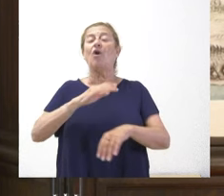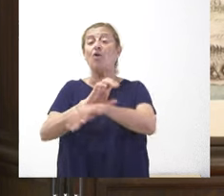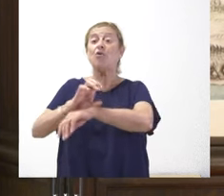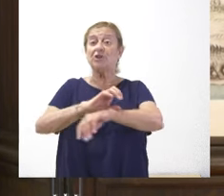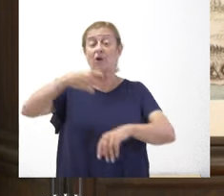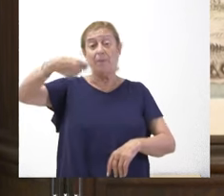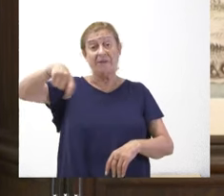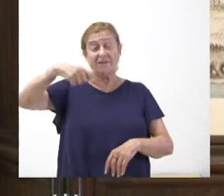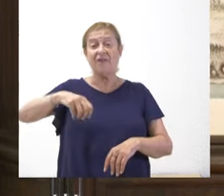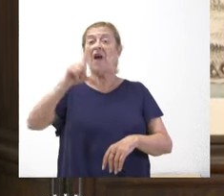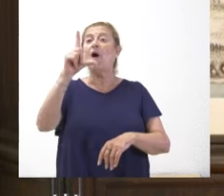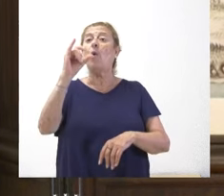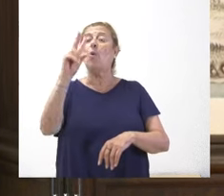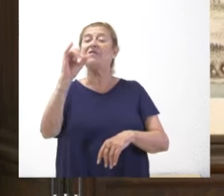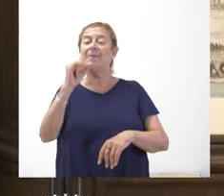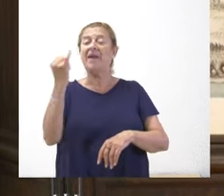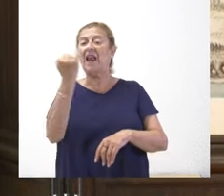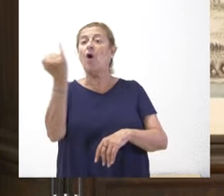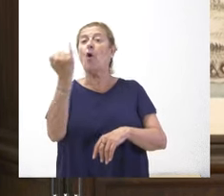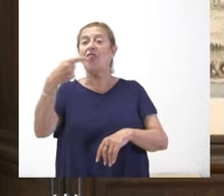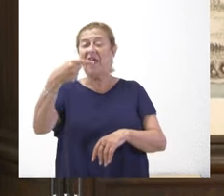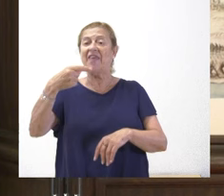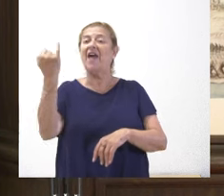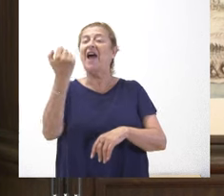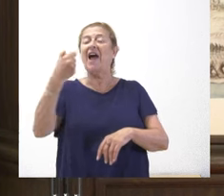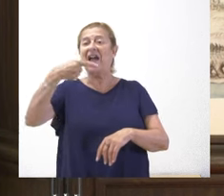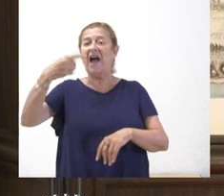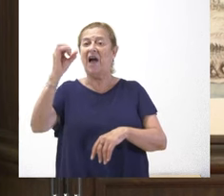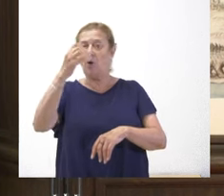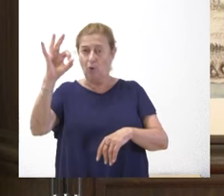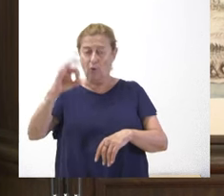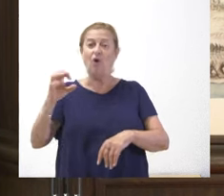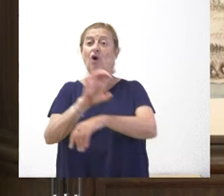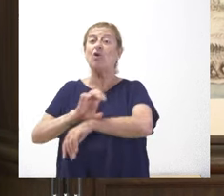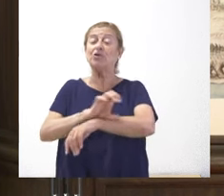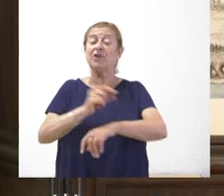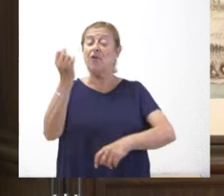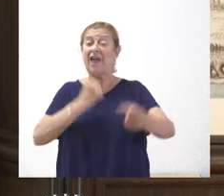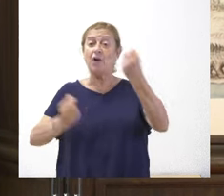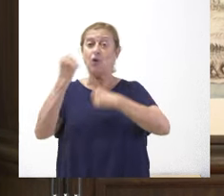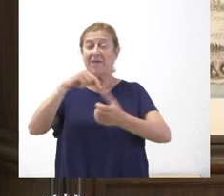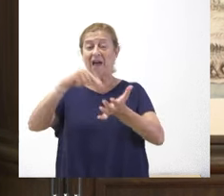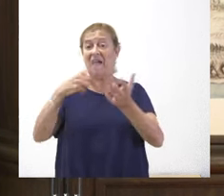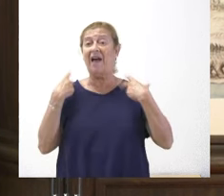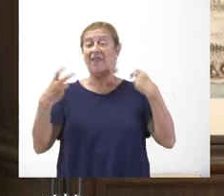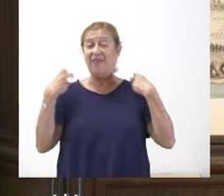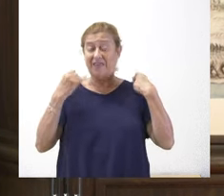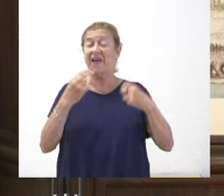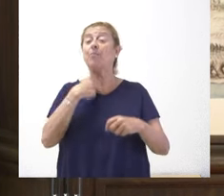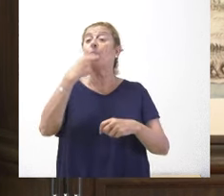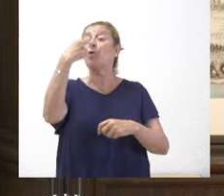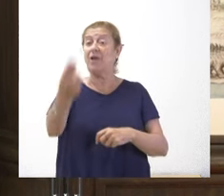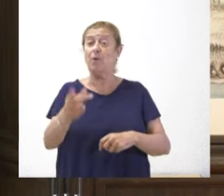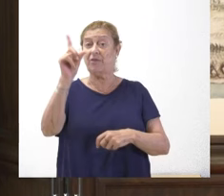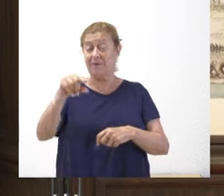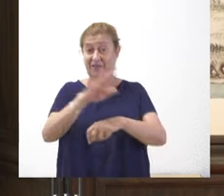Presidencia Luis Miguel González gago consejero de economía y Hacienda y portavoz también del